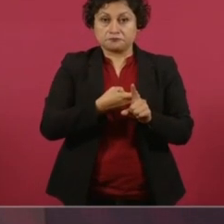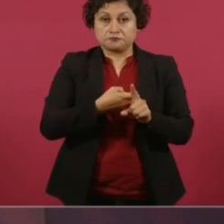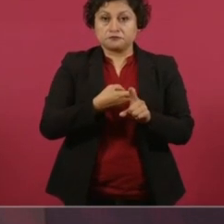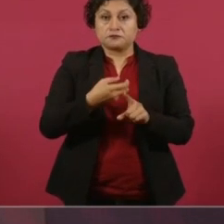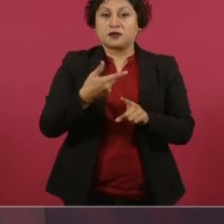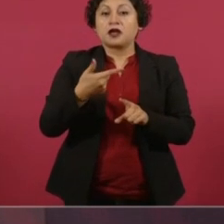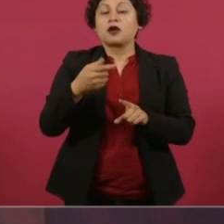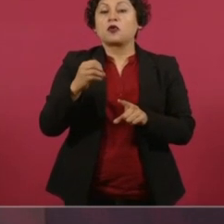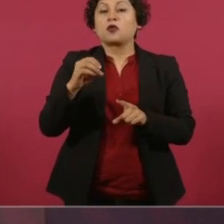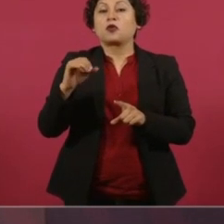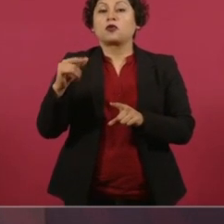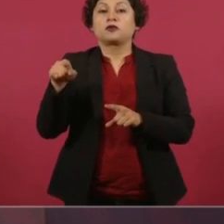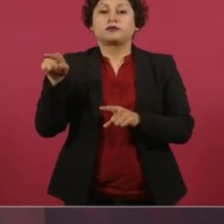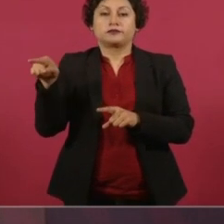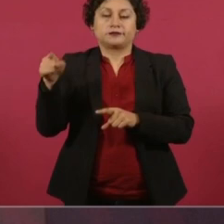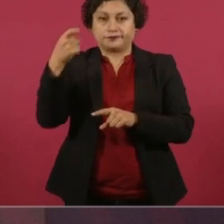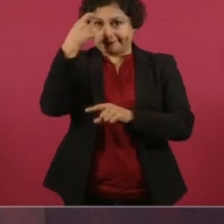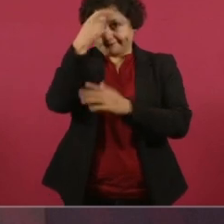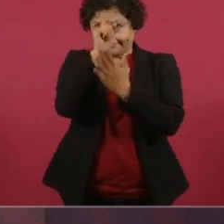ruso